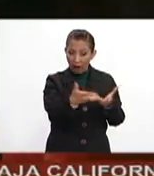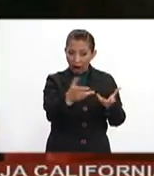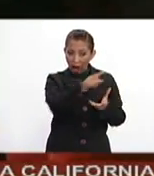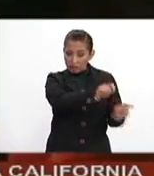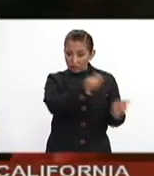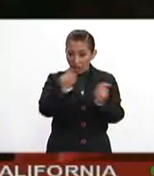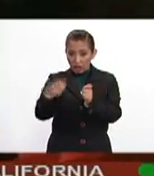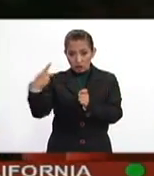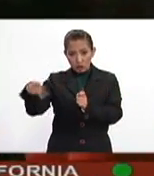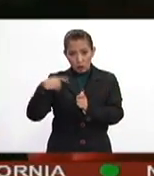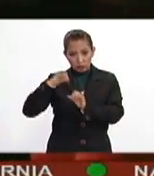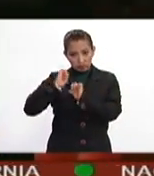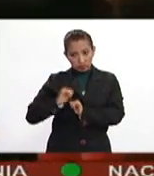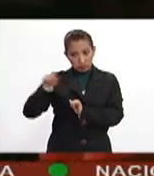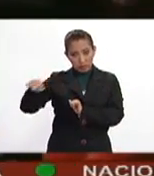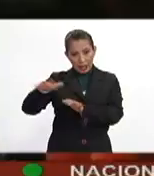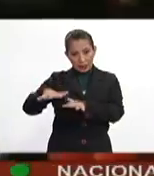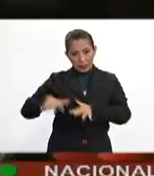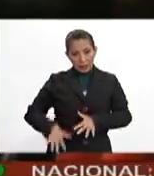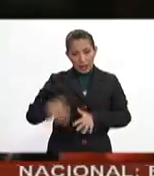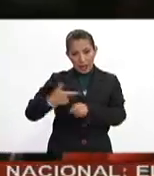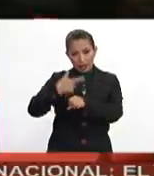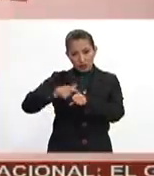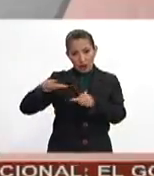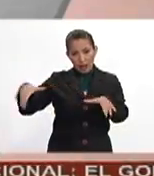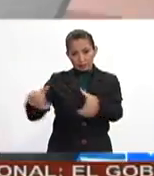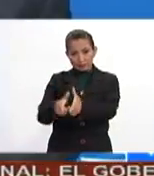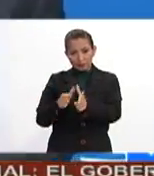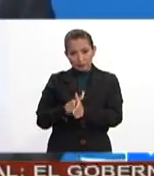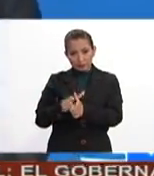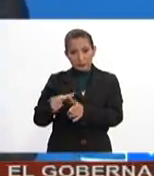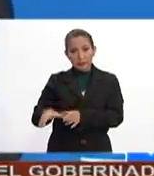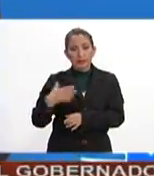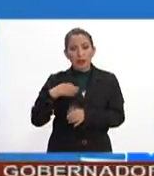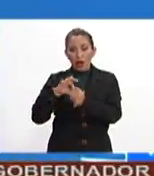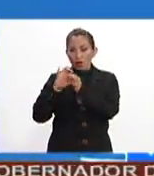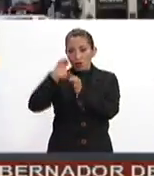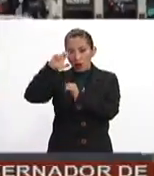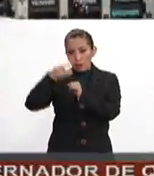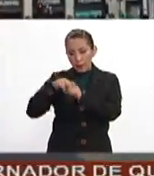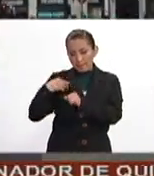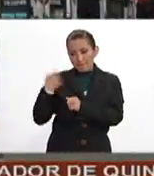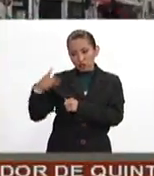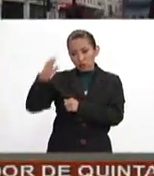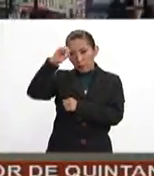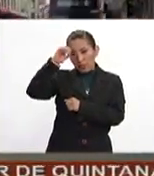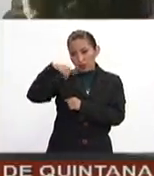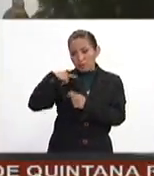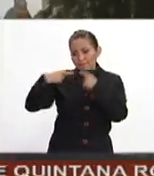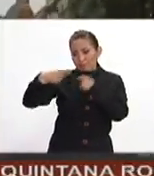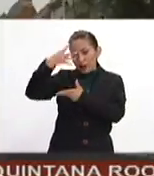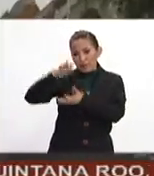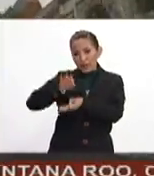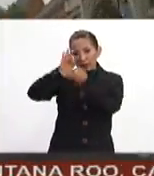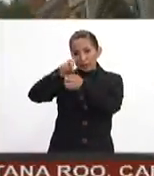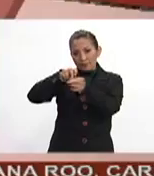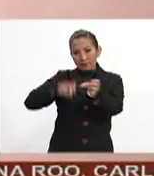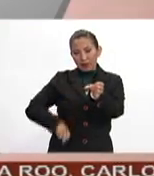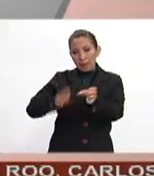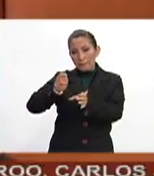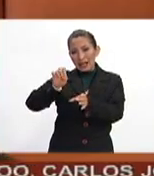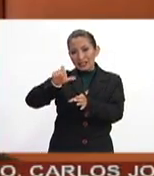Maduro, que restaure la autoridad de la Asamblea Nacional. La Unión Europea fijará su postura de negociación frente al